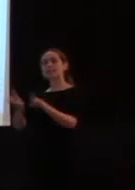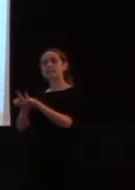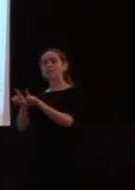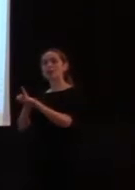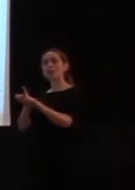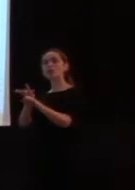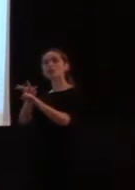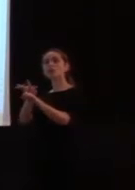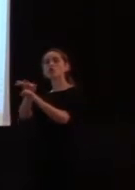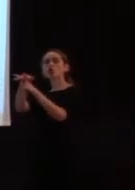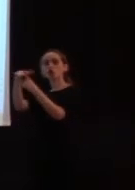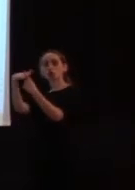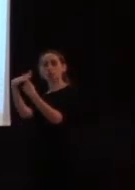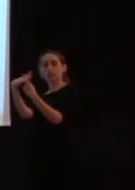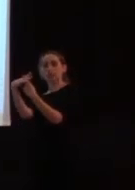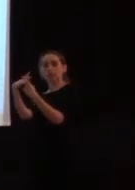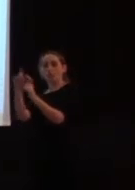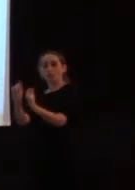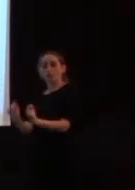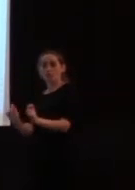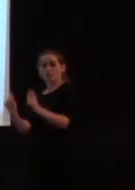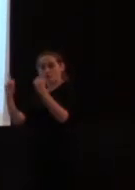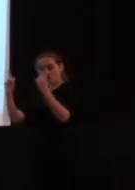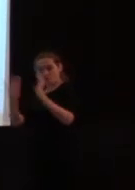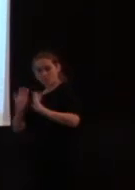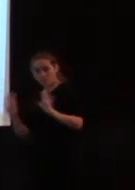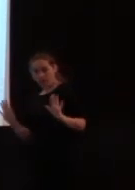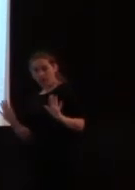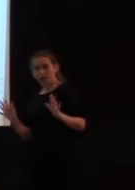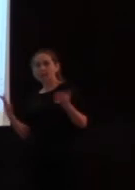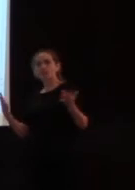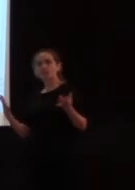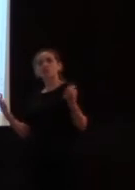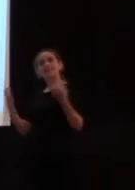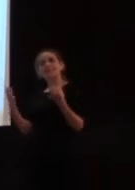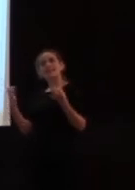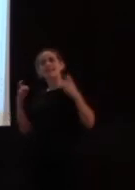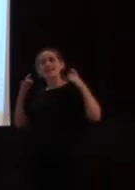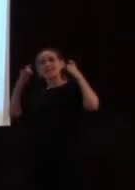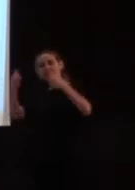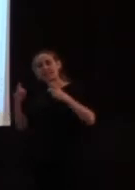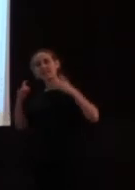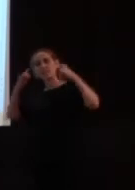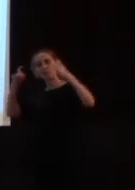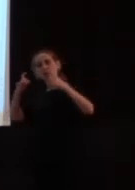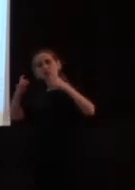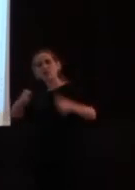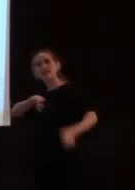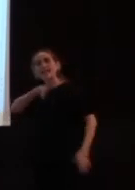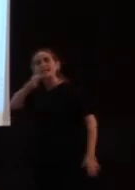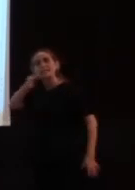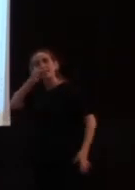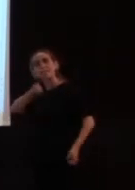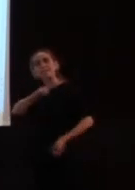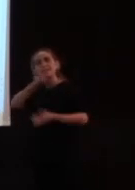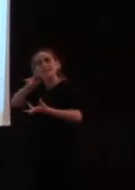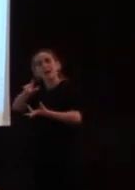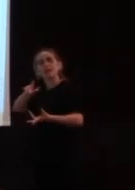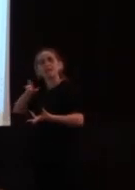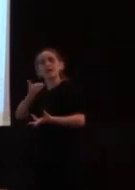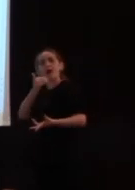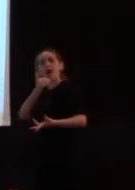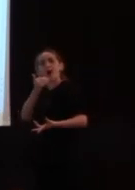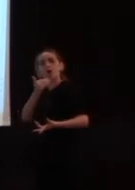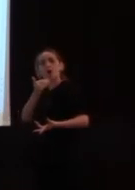reglado, es un contexto formal. Por tanto, los niños deberían hacer el esfuerzo de expresarse con un punto de precisión